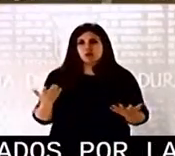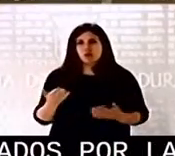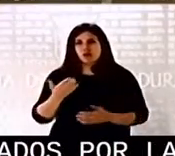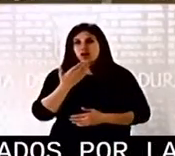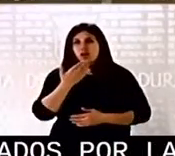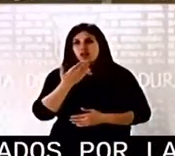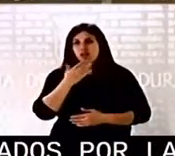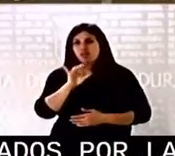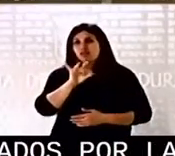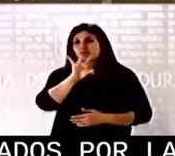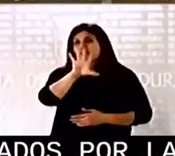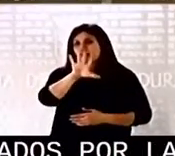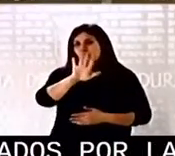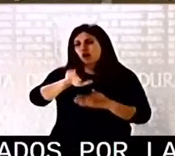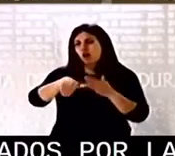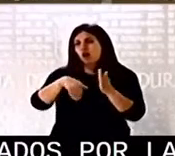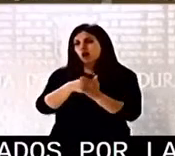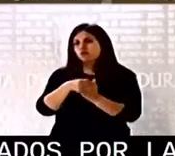los 39 años,